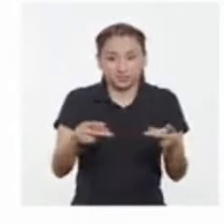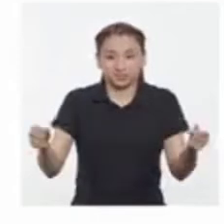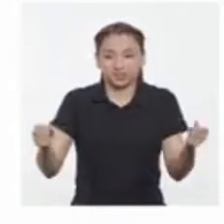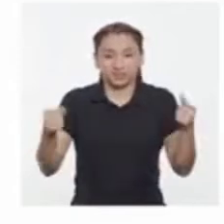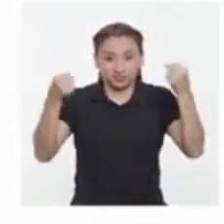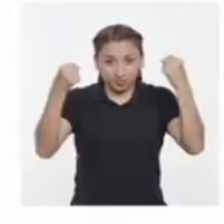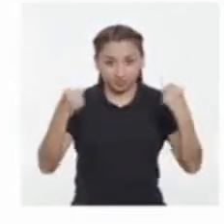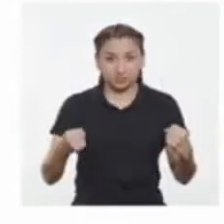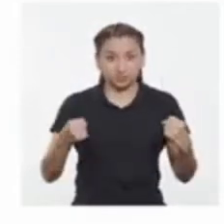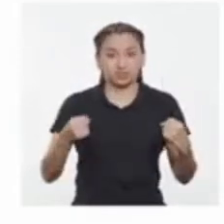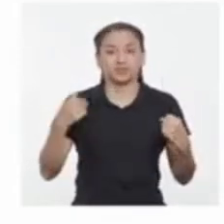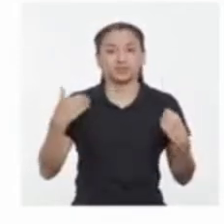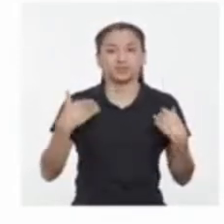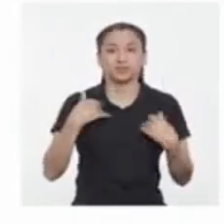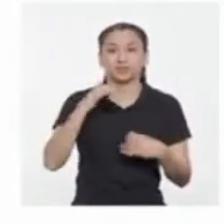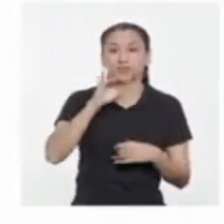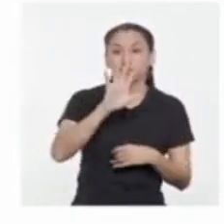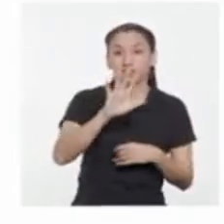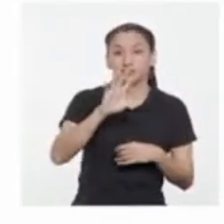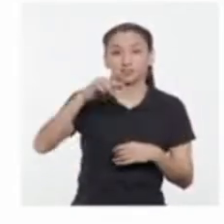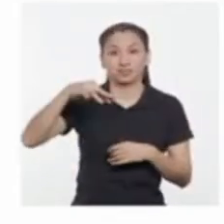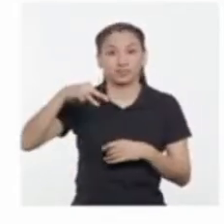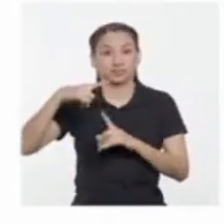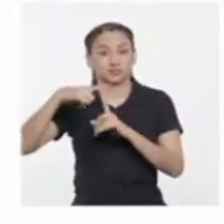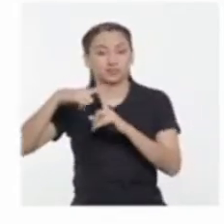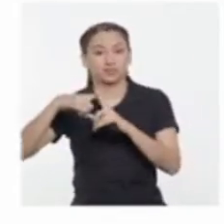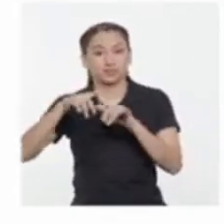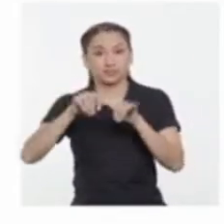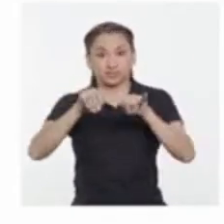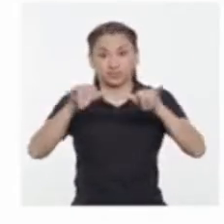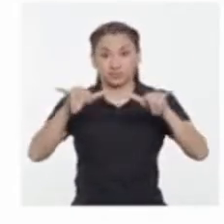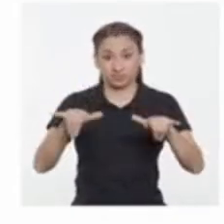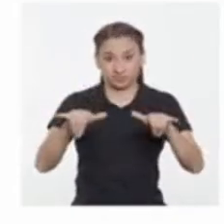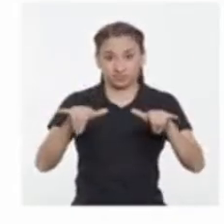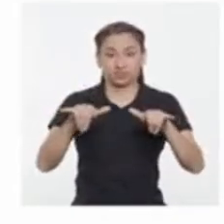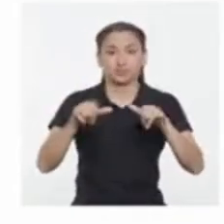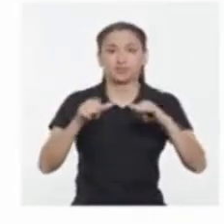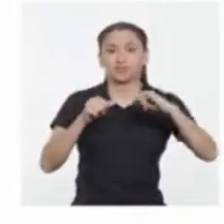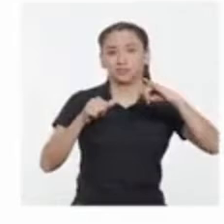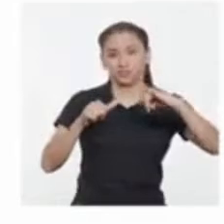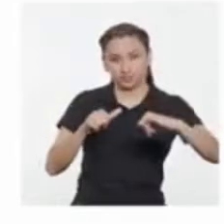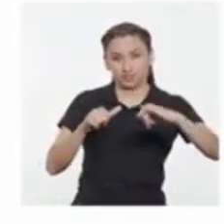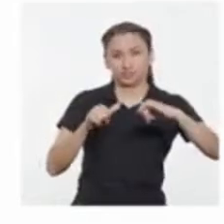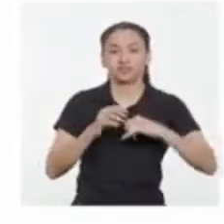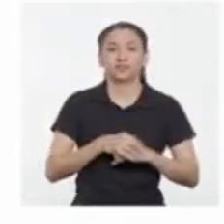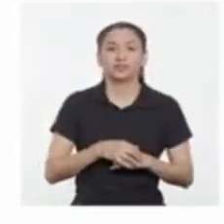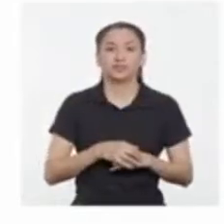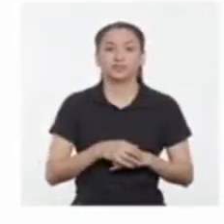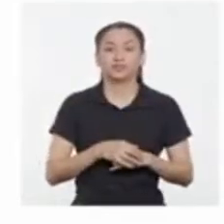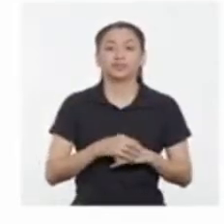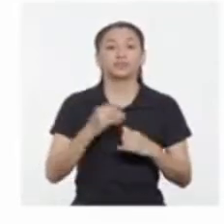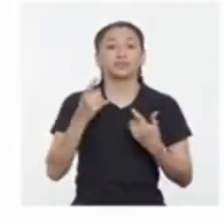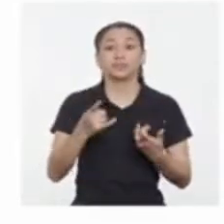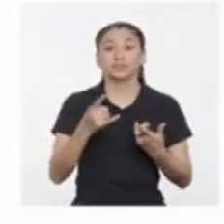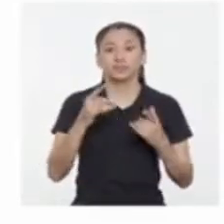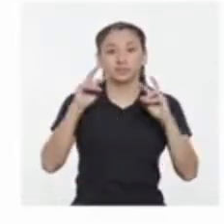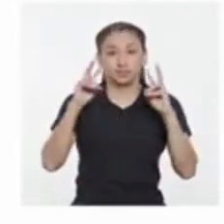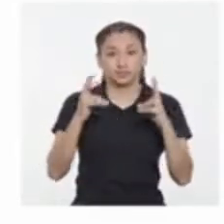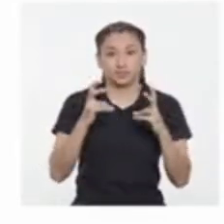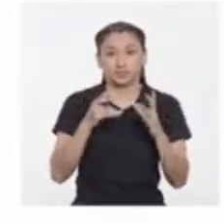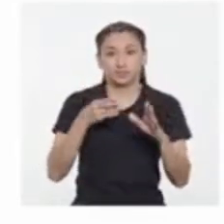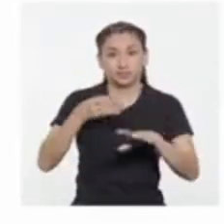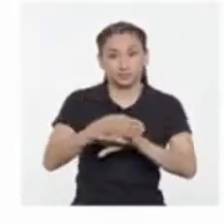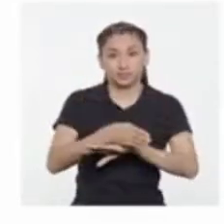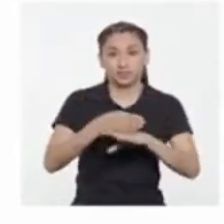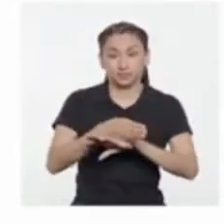se instalará el fitotoldo tiene 5 metros de ancho y 12 metros de largo. En ese sentido, hallar los